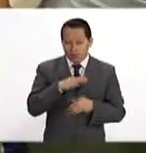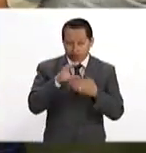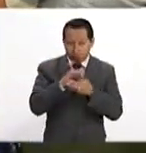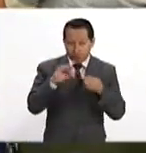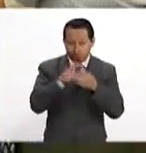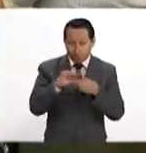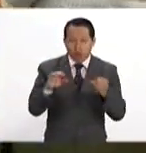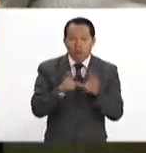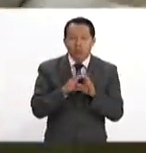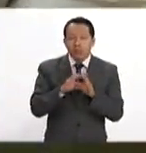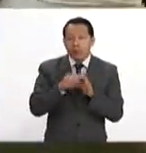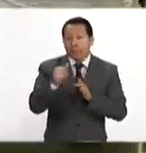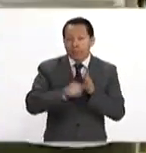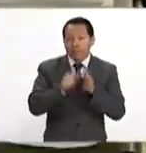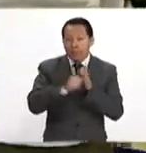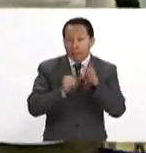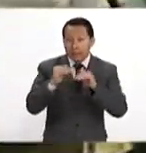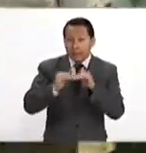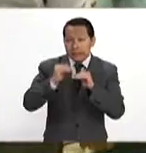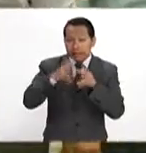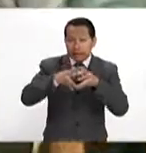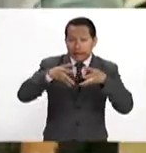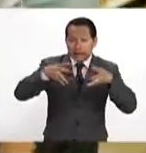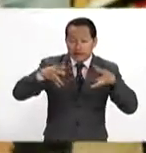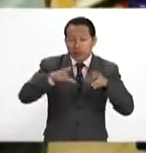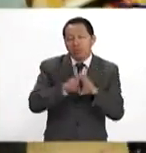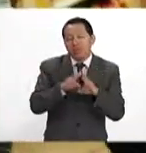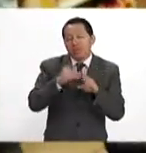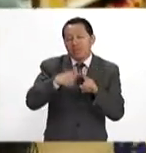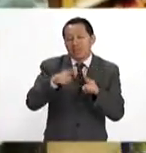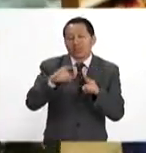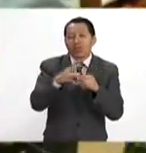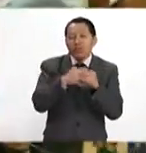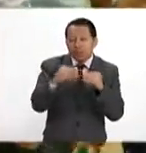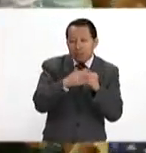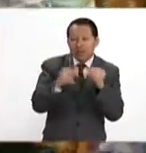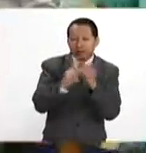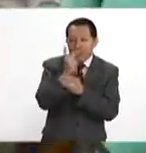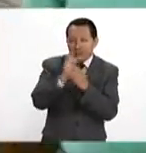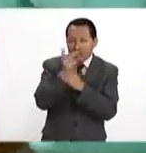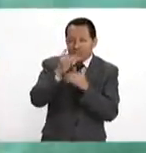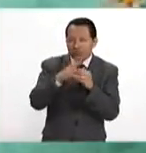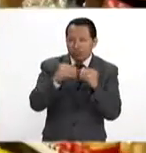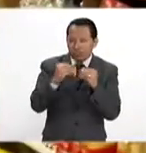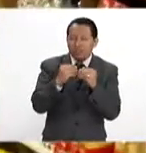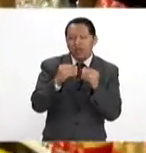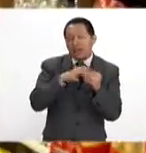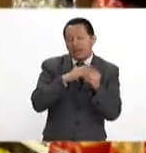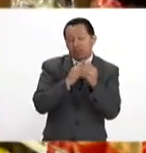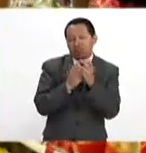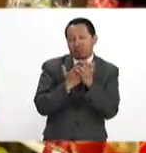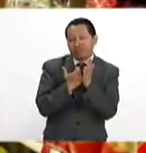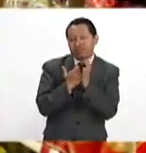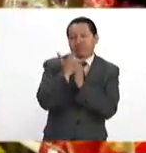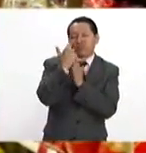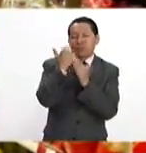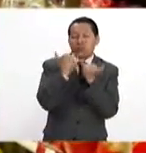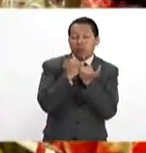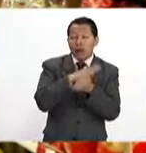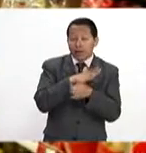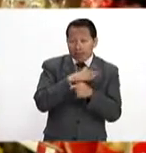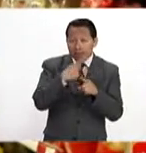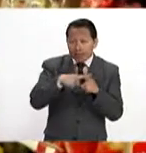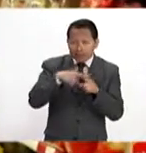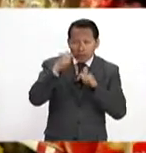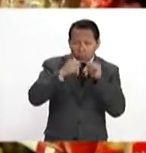que el incremento mensual obedece a presiones al alza en algunas frutas y verduras, así como al aumento en precios de servicios turísticos en paquete